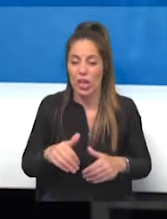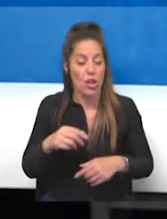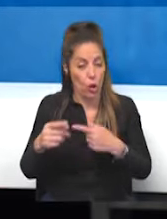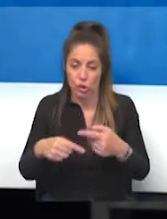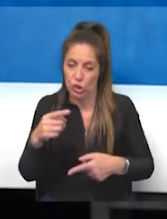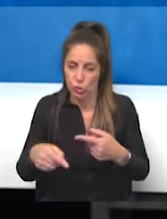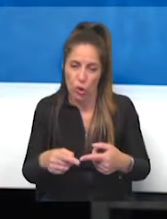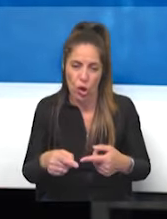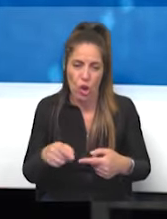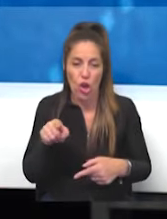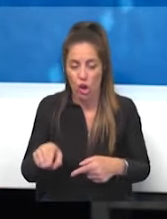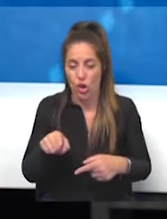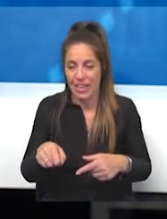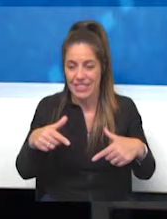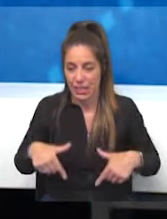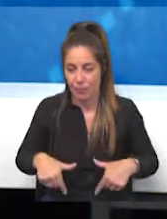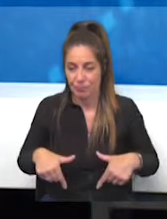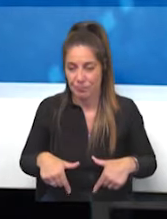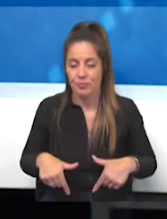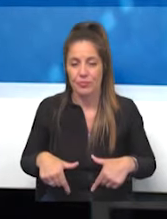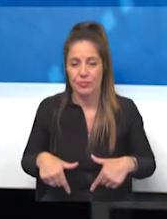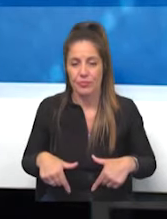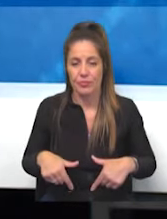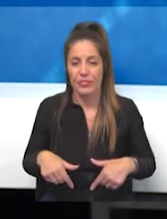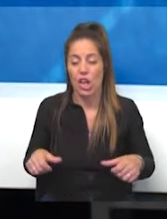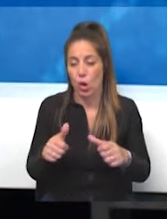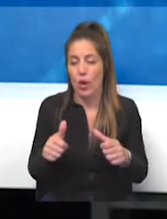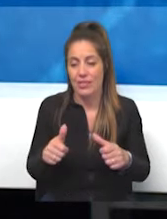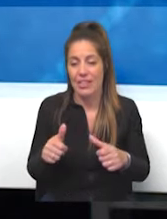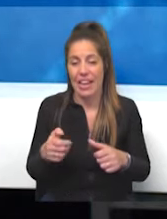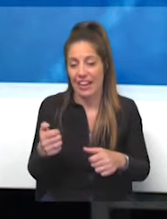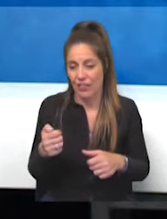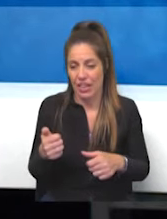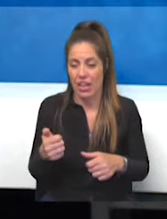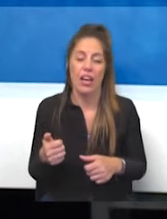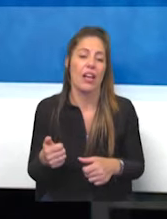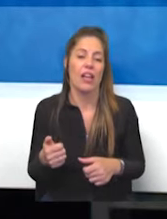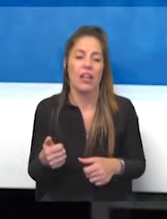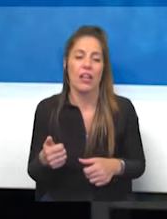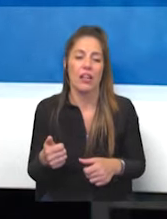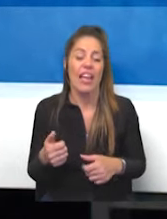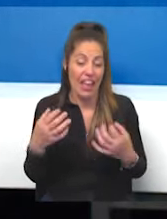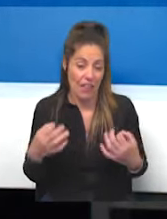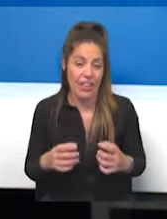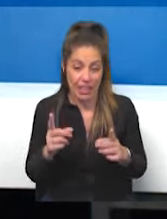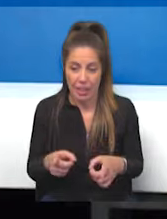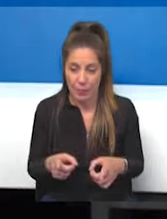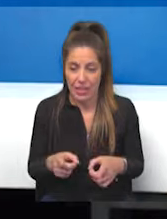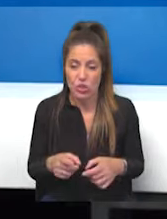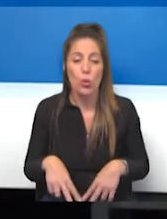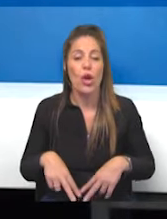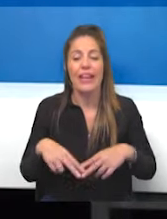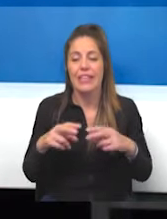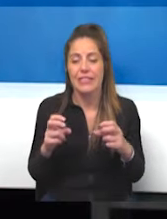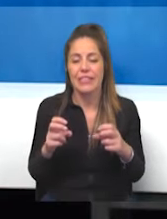mantuvo ese caudal importante que lo hace el partido mayoritario en Rivera es verdad también que si uno